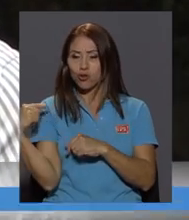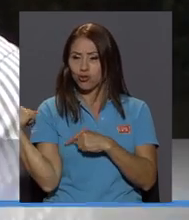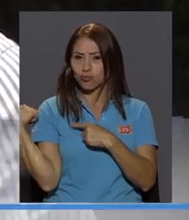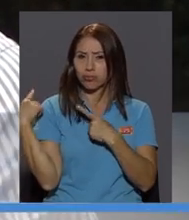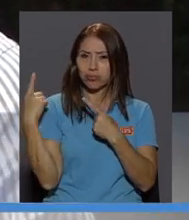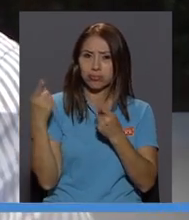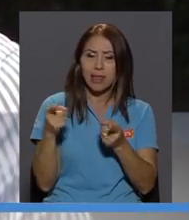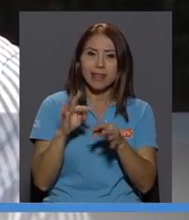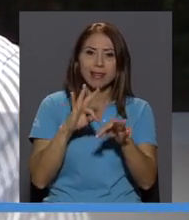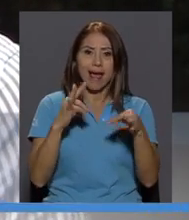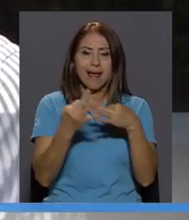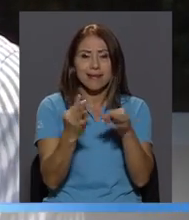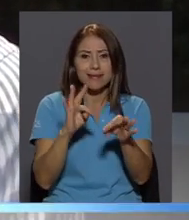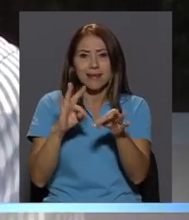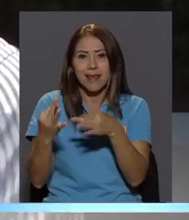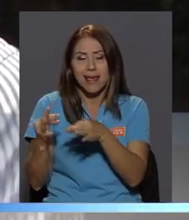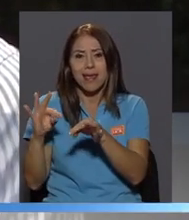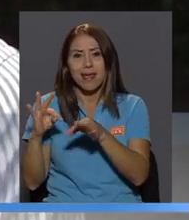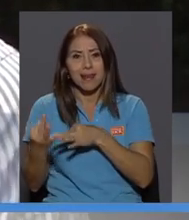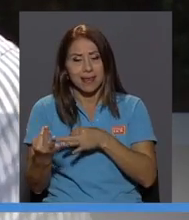desarrollando talleres,